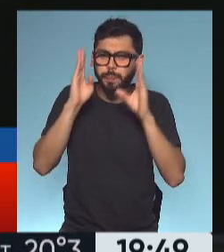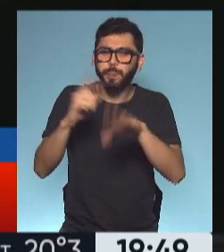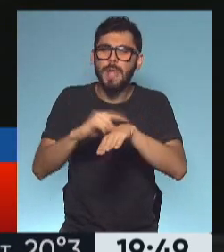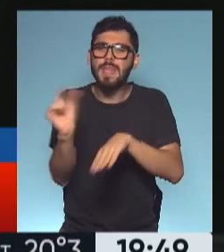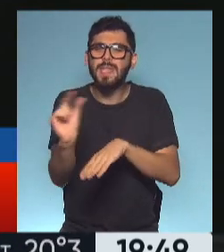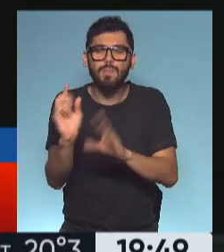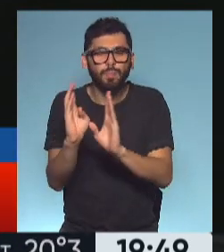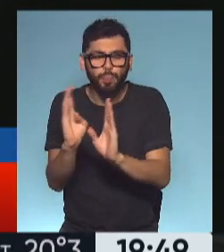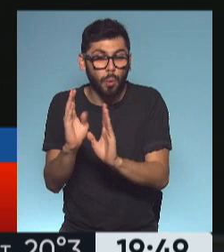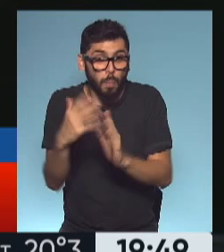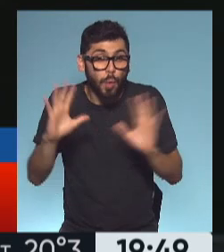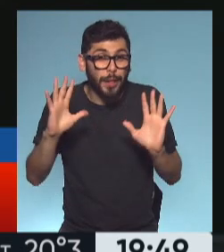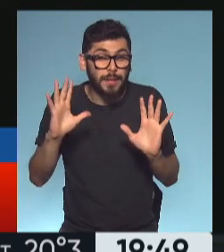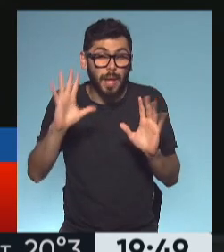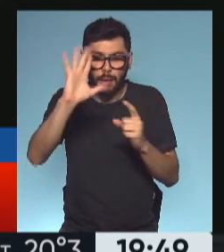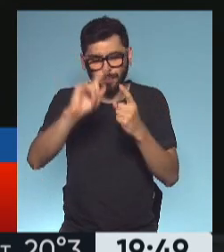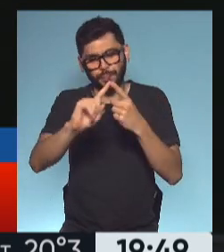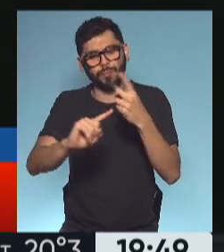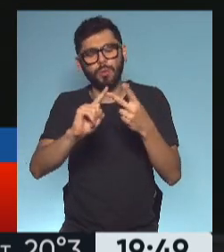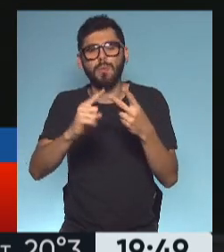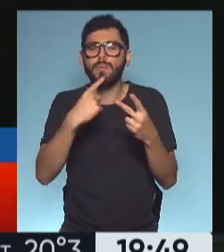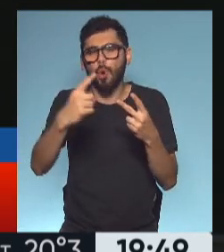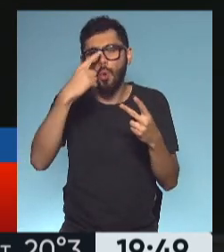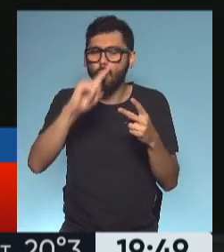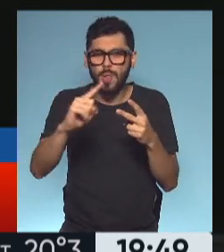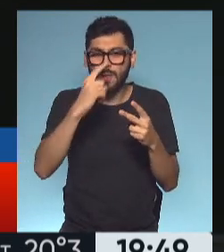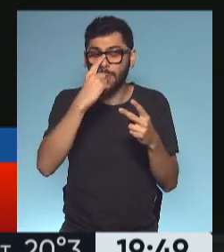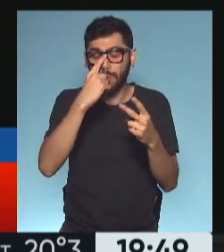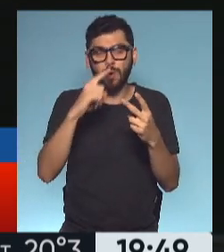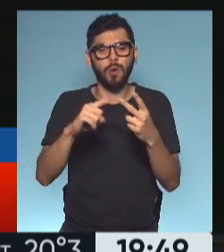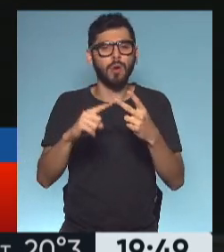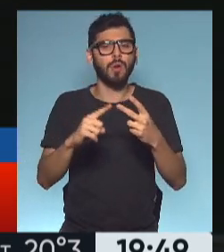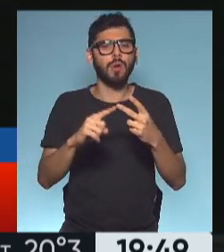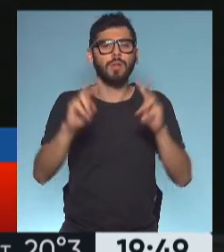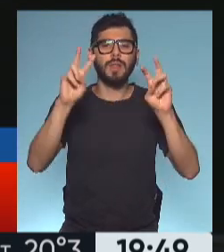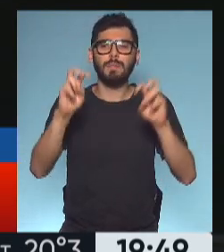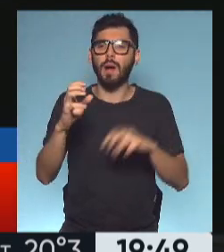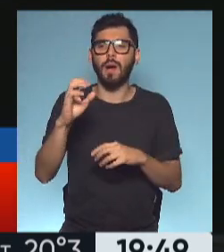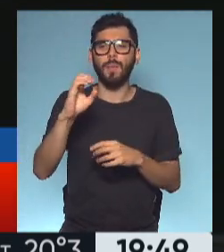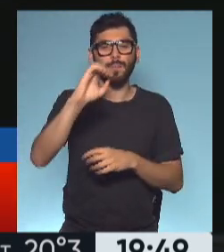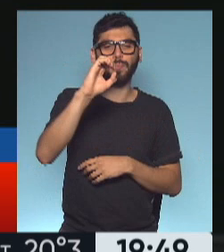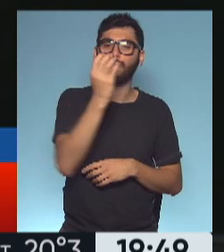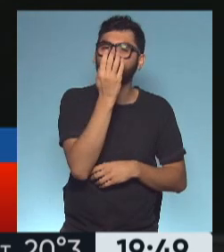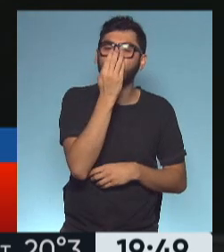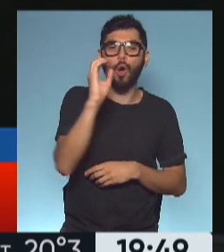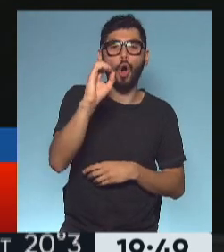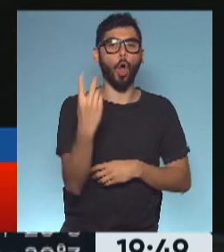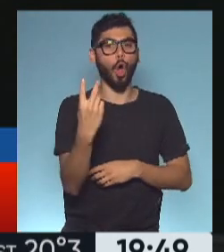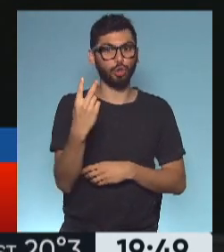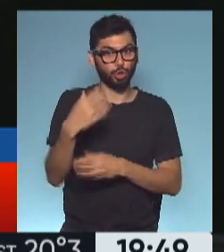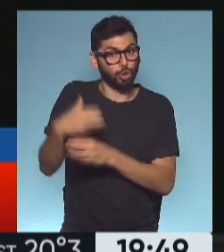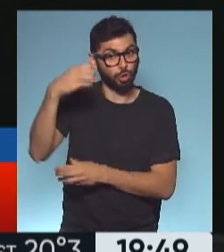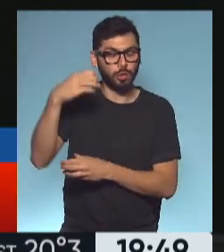tiempo determinado. Y por otro lado, preguntarle por último, gobernador, por el tema del oxígeno, que hay mucha